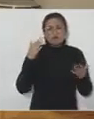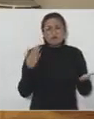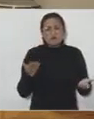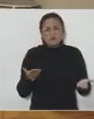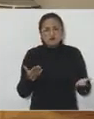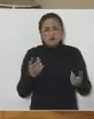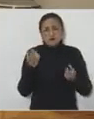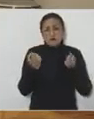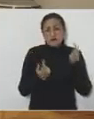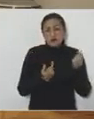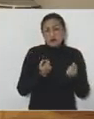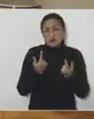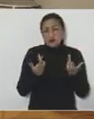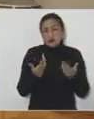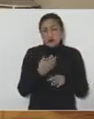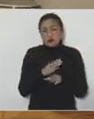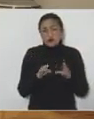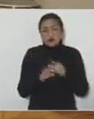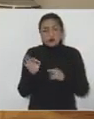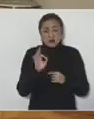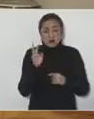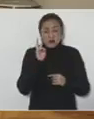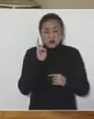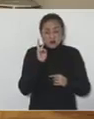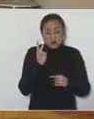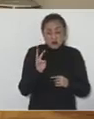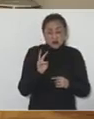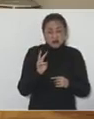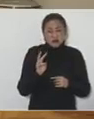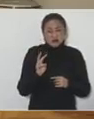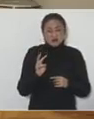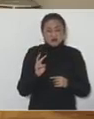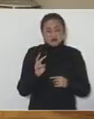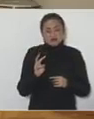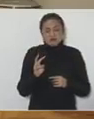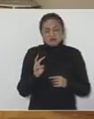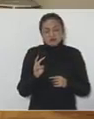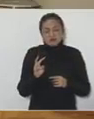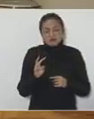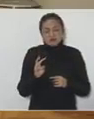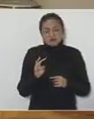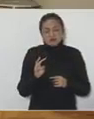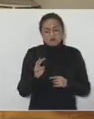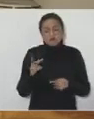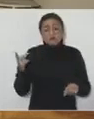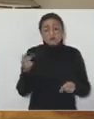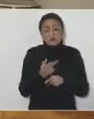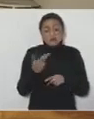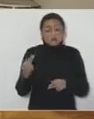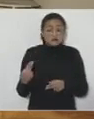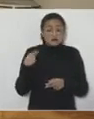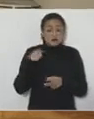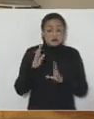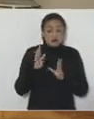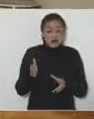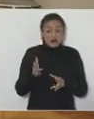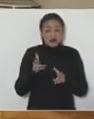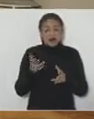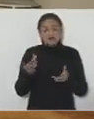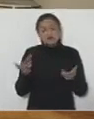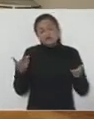algunos hechos no sino precisamente los hechos de esta ejecución pero